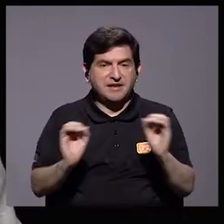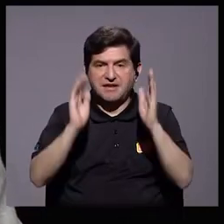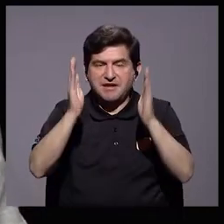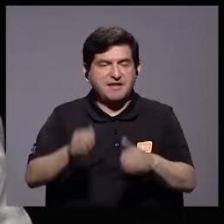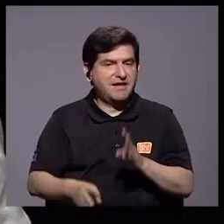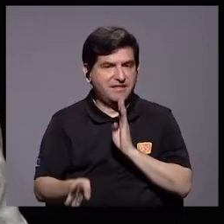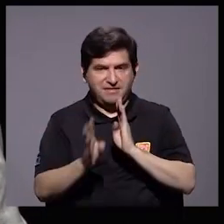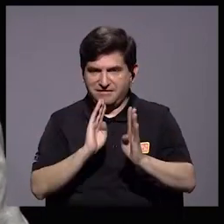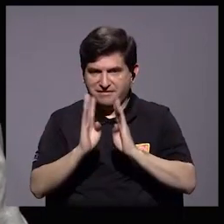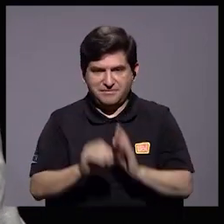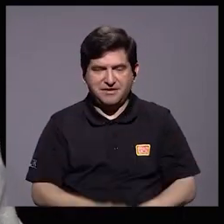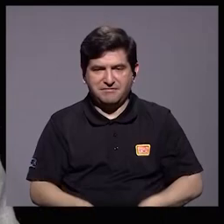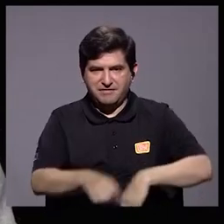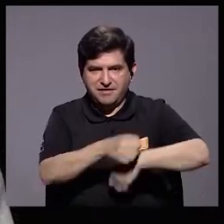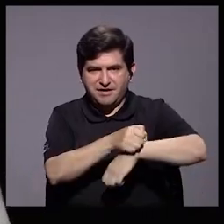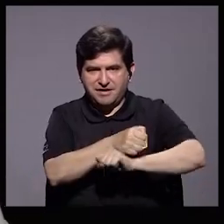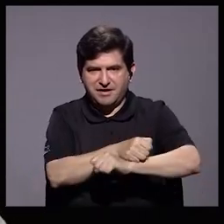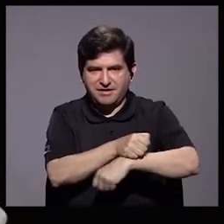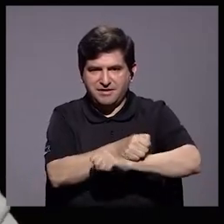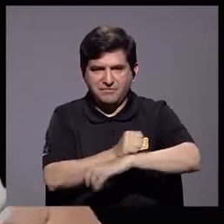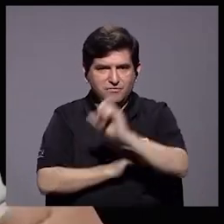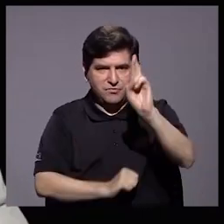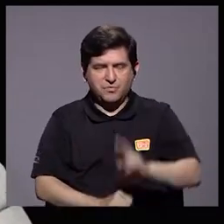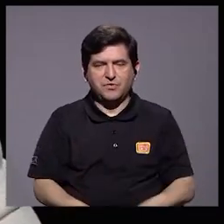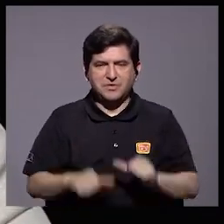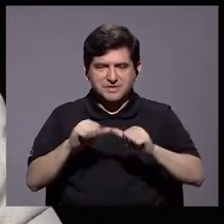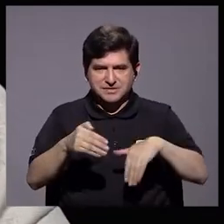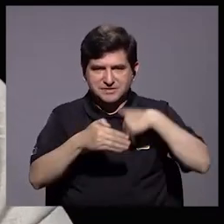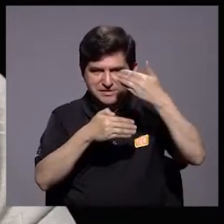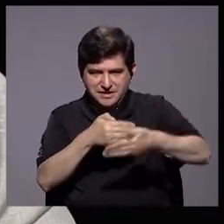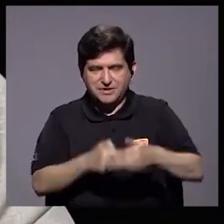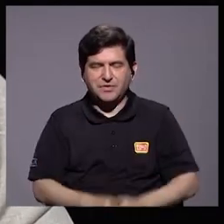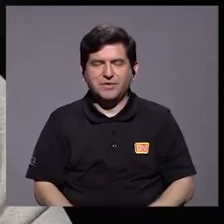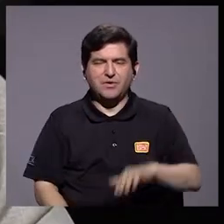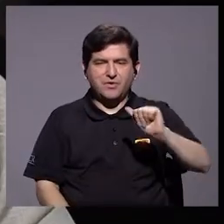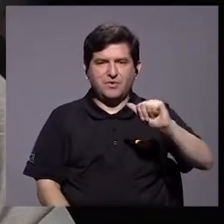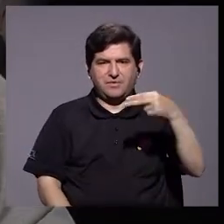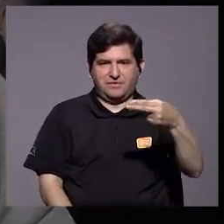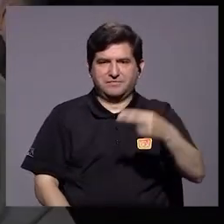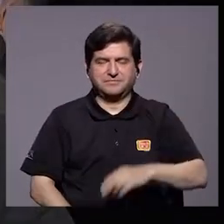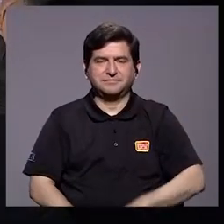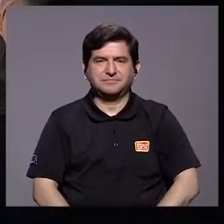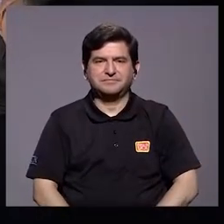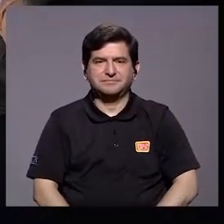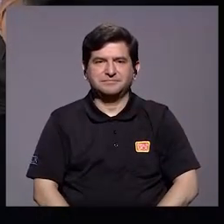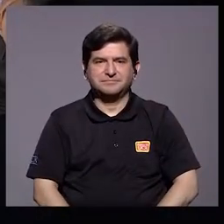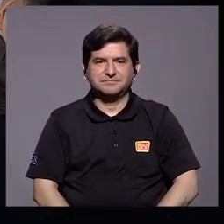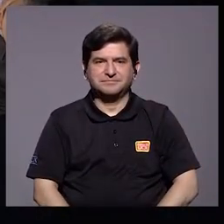el fútbol costarricense ya casi regresamos con don amado y de algo